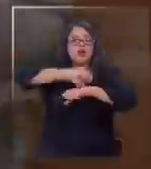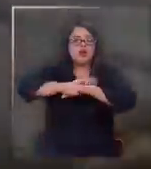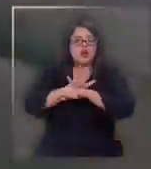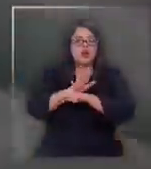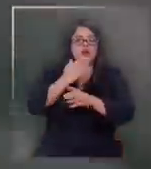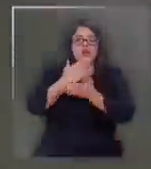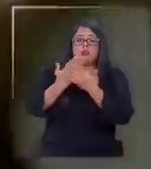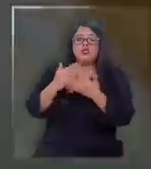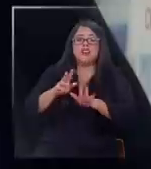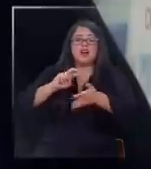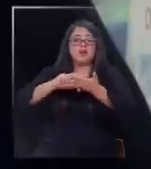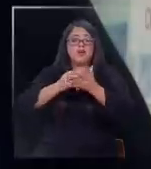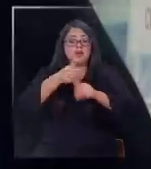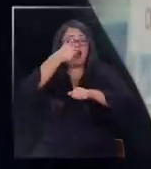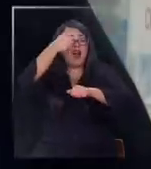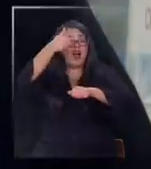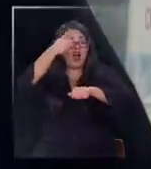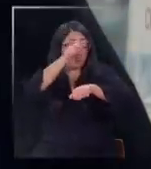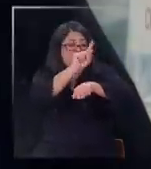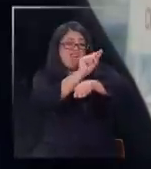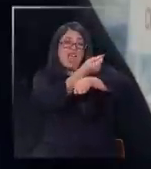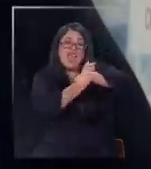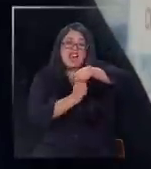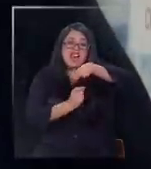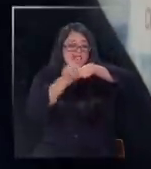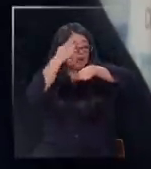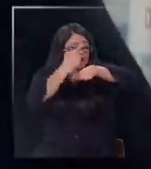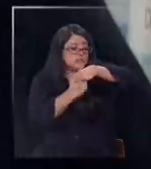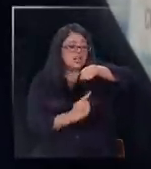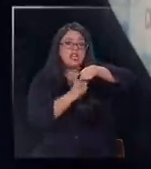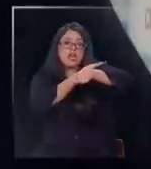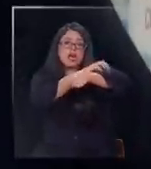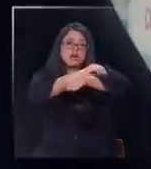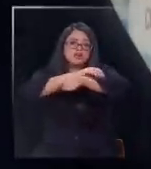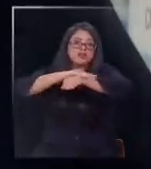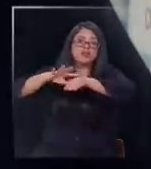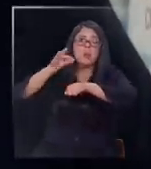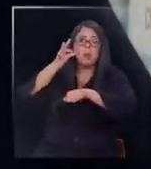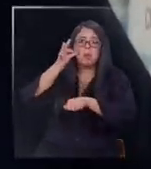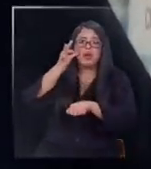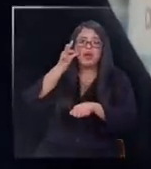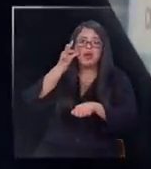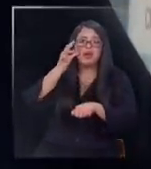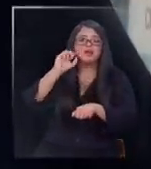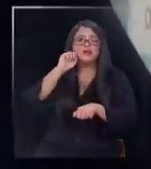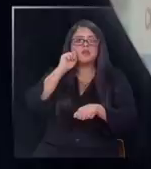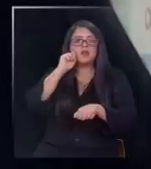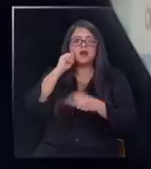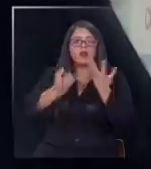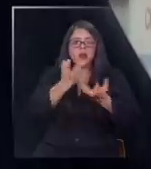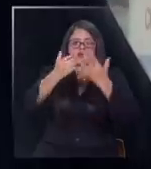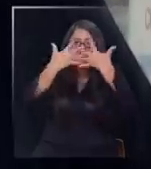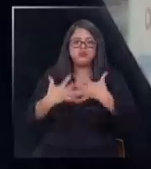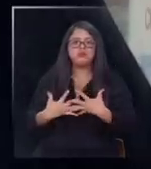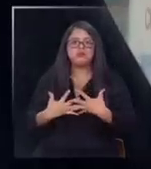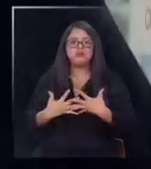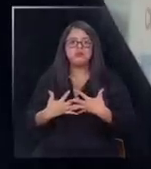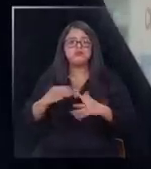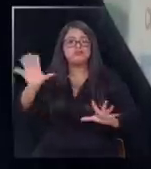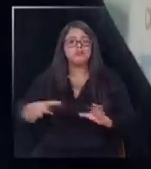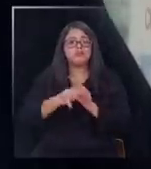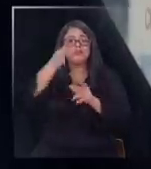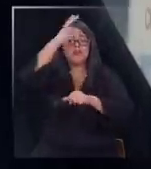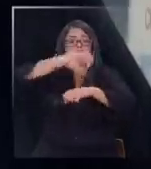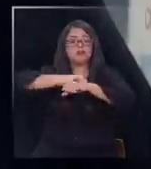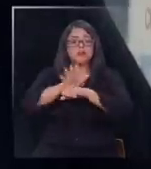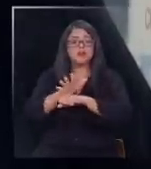expuesta su piel tiene mucho más riesgo de infección. Eso sumado a ya la infección por coronavirus,